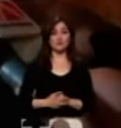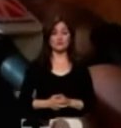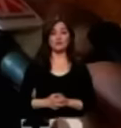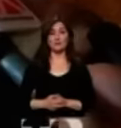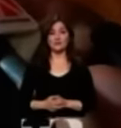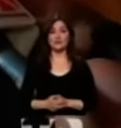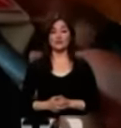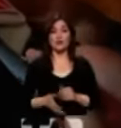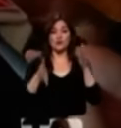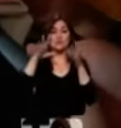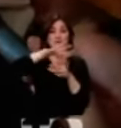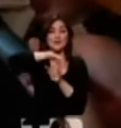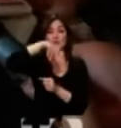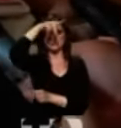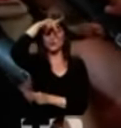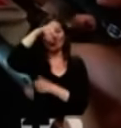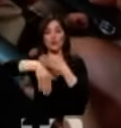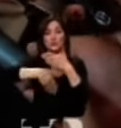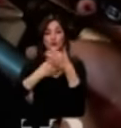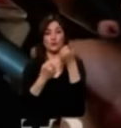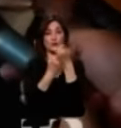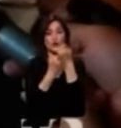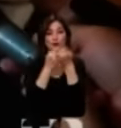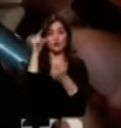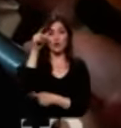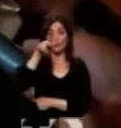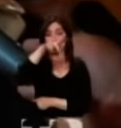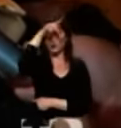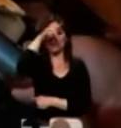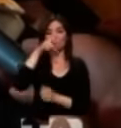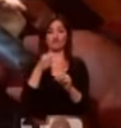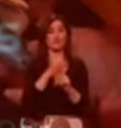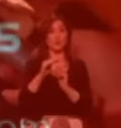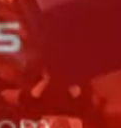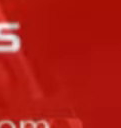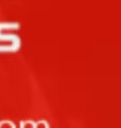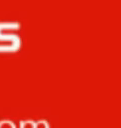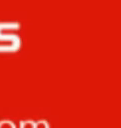escuchar al embajador de Perú todo el apoyo al gobierno ecuatoriano en la lucha contra la corrupción.